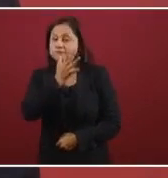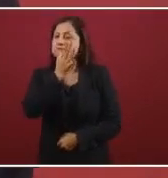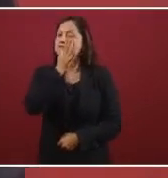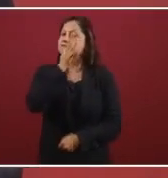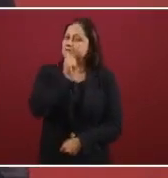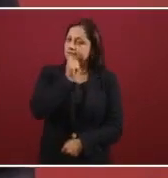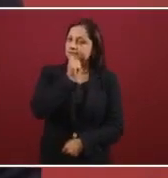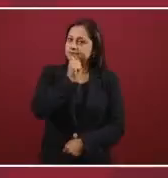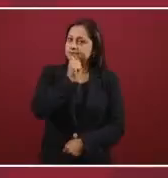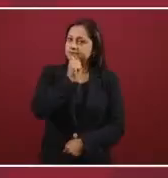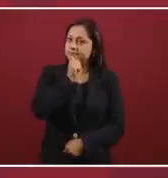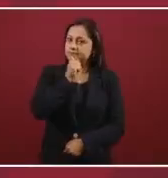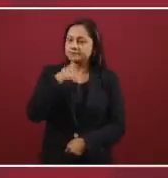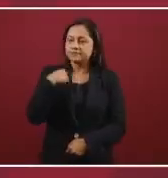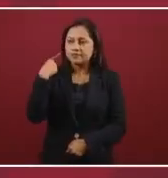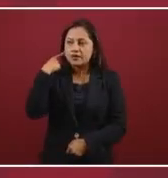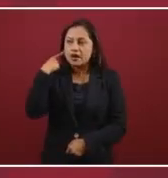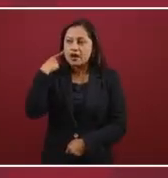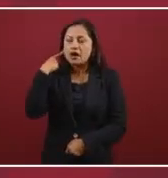Me fui con eso